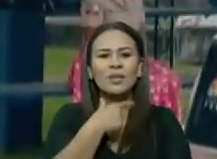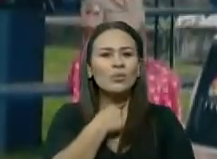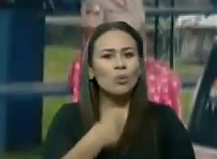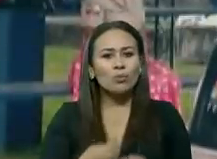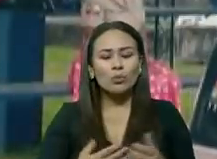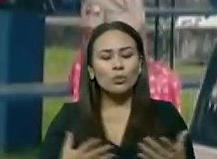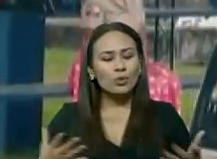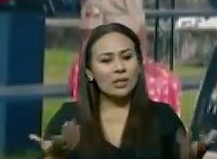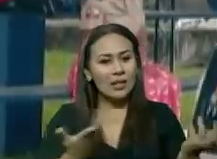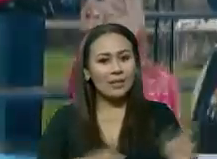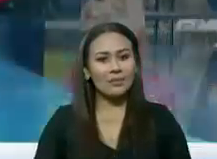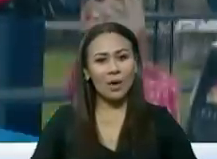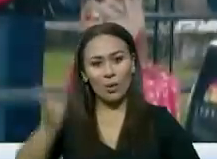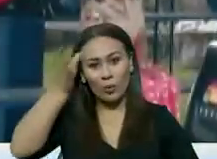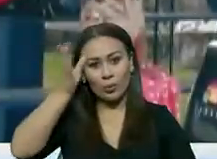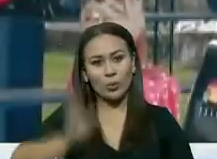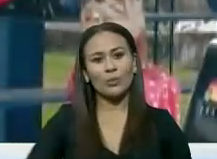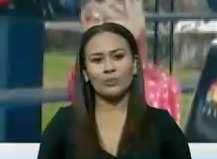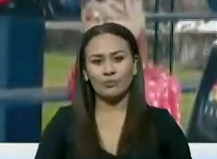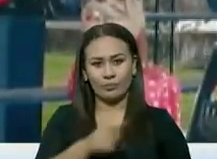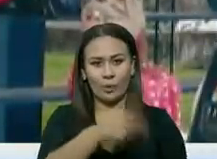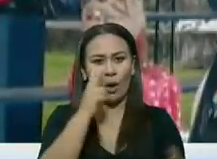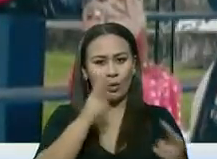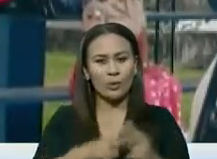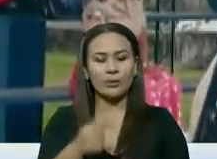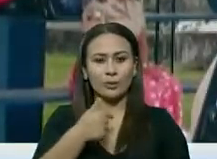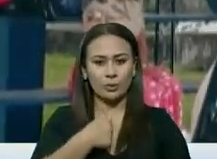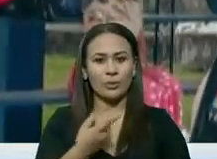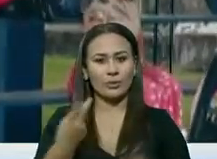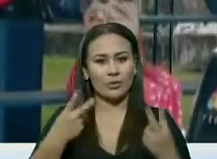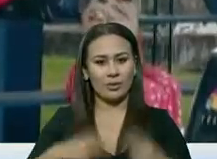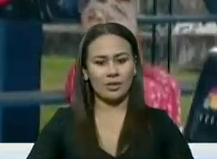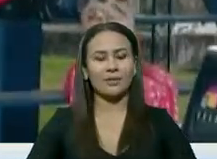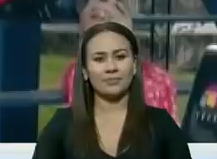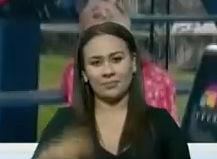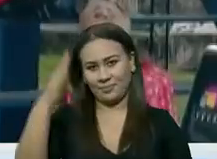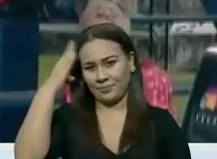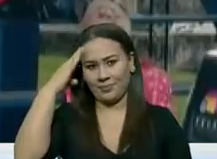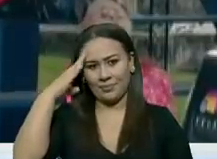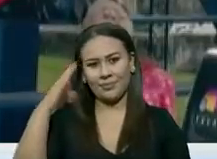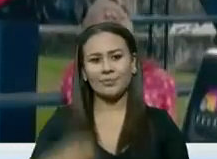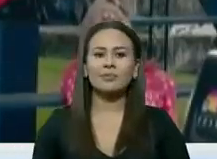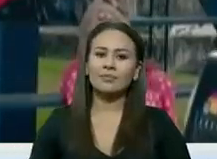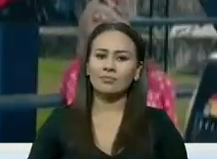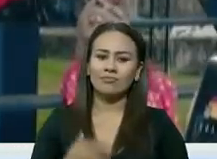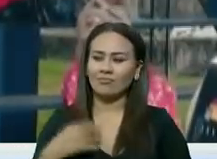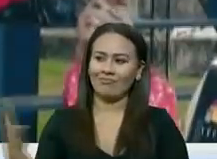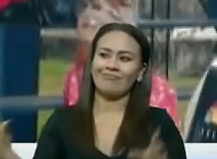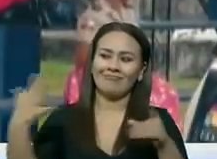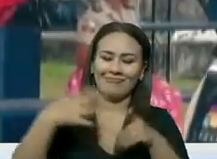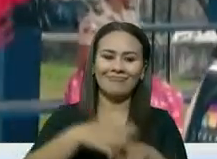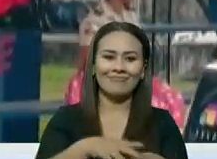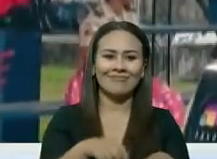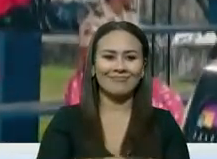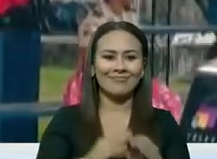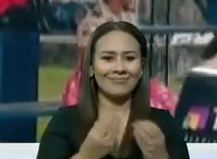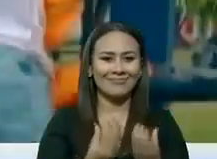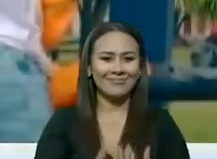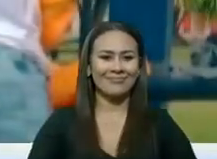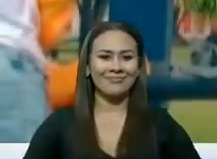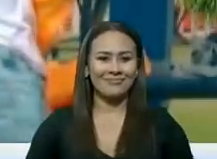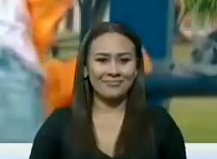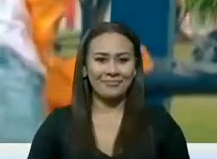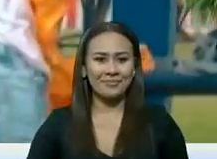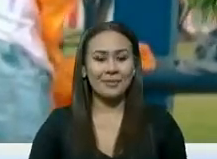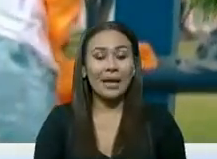sangre, entonces, y ellos conocían que yo también sabía de esto, me integré al grupo de aquí de Santo Domingo. En